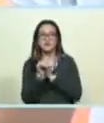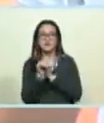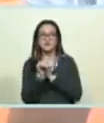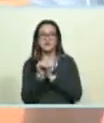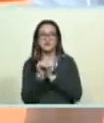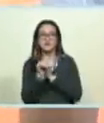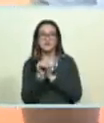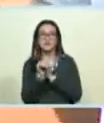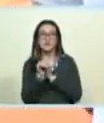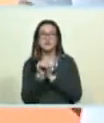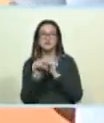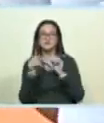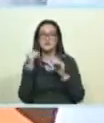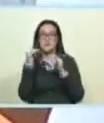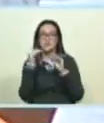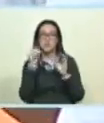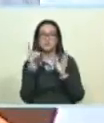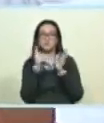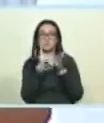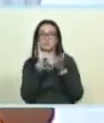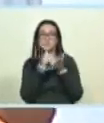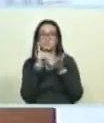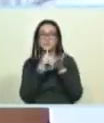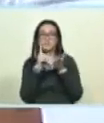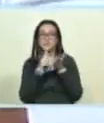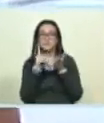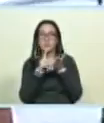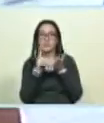www.patria.org.be y completar los datos.